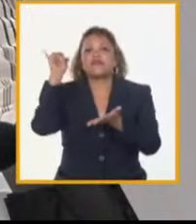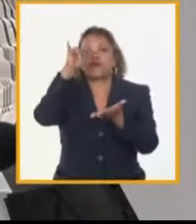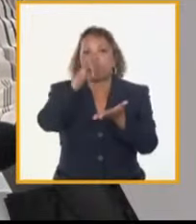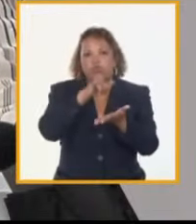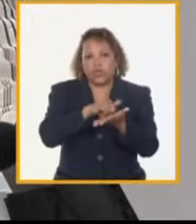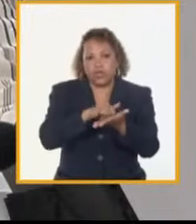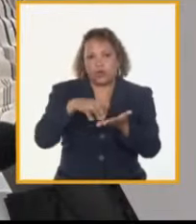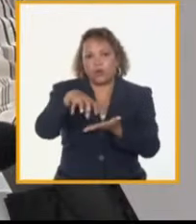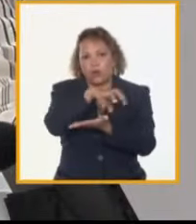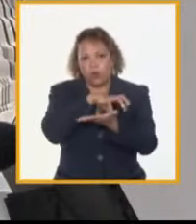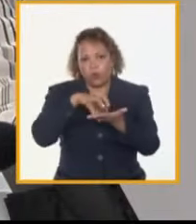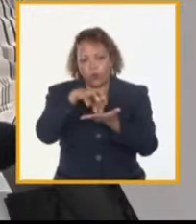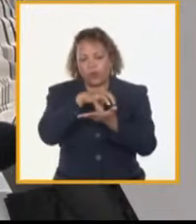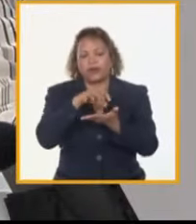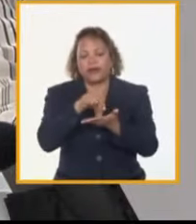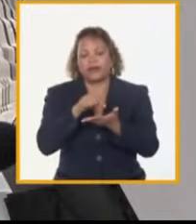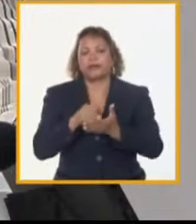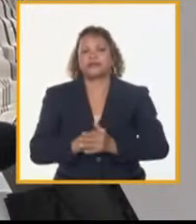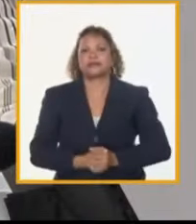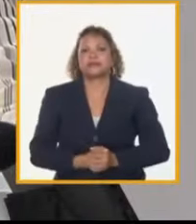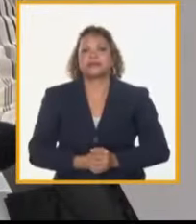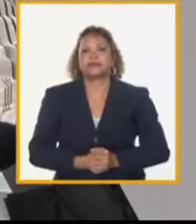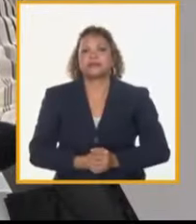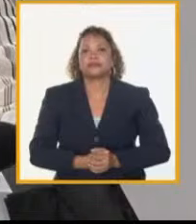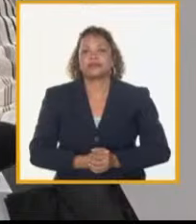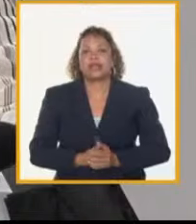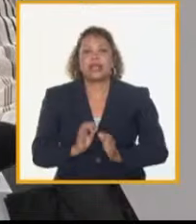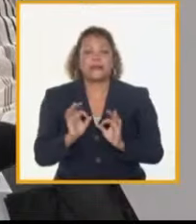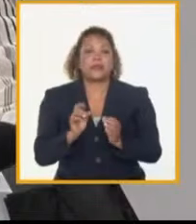acceso por la vía peatonal, por la misma parada